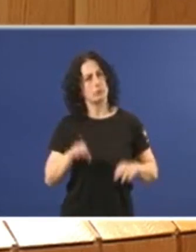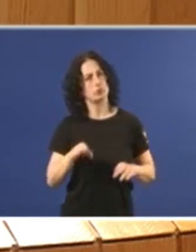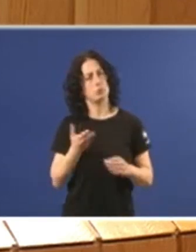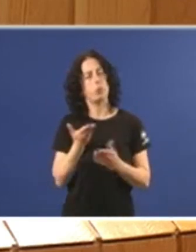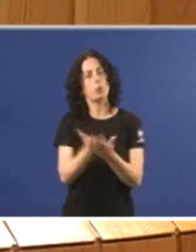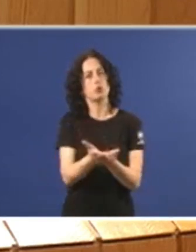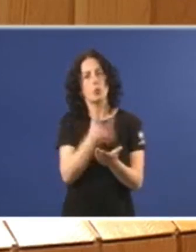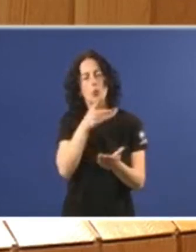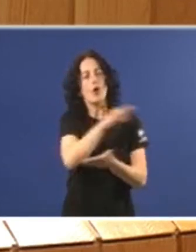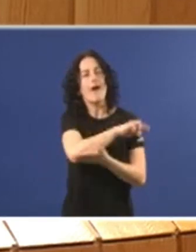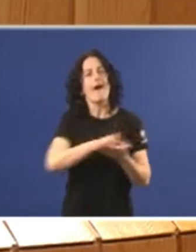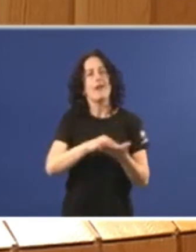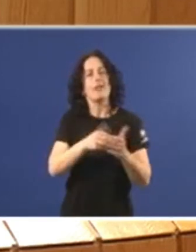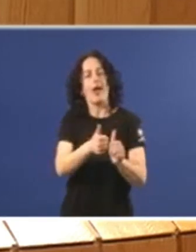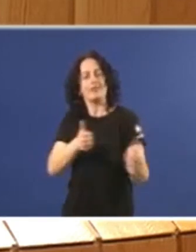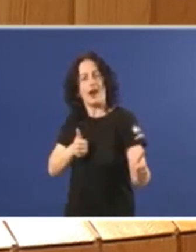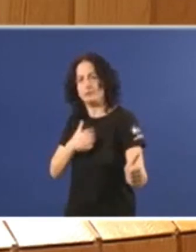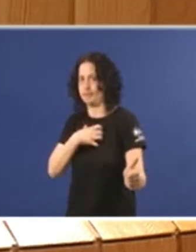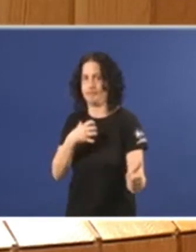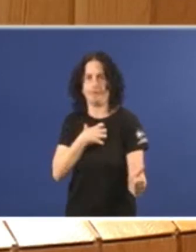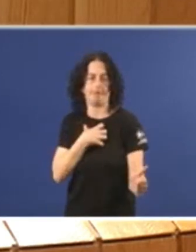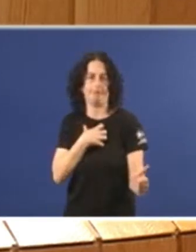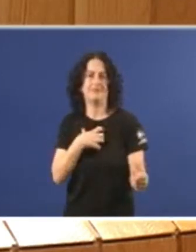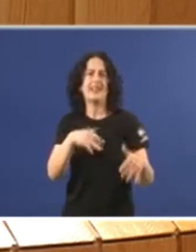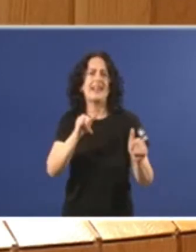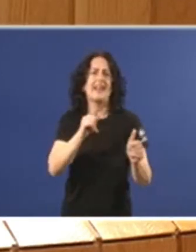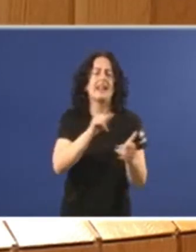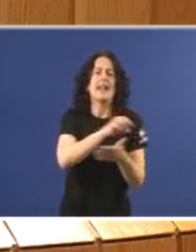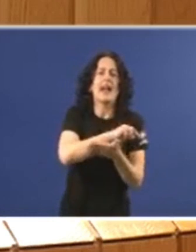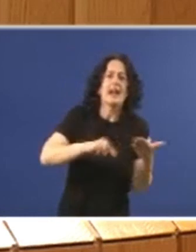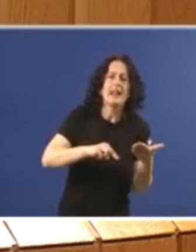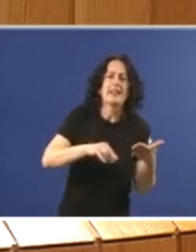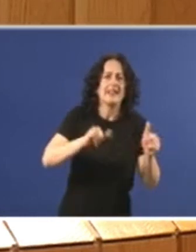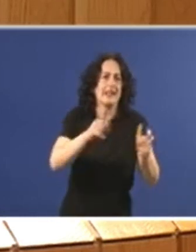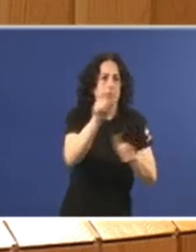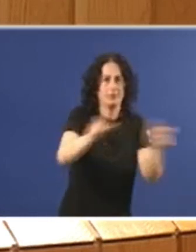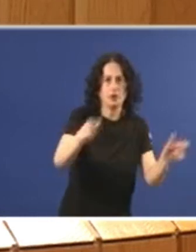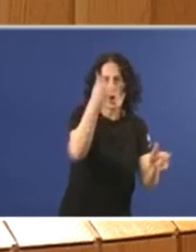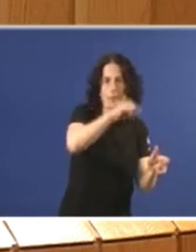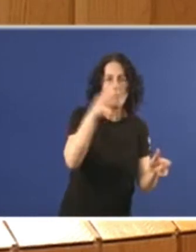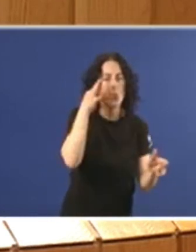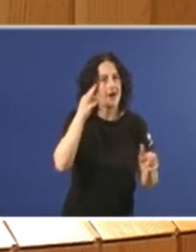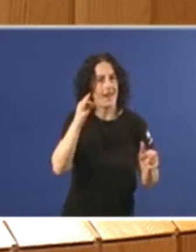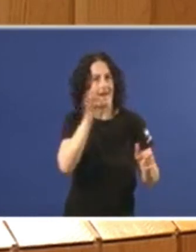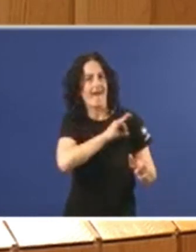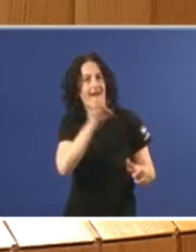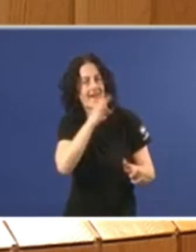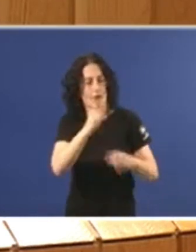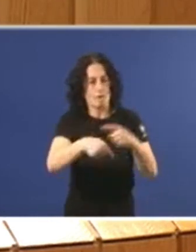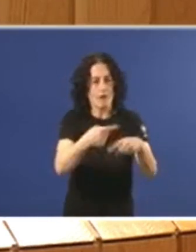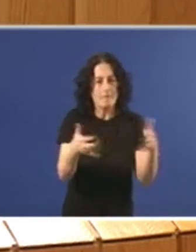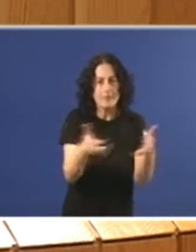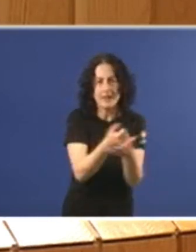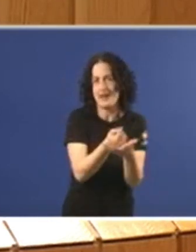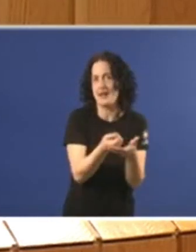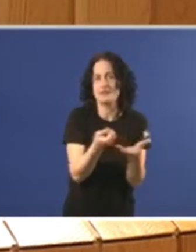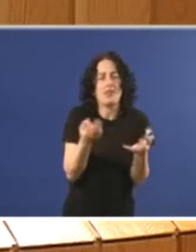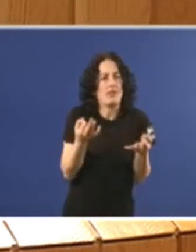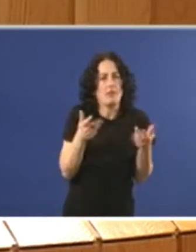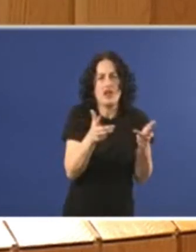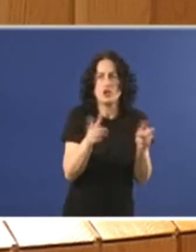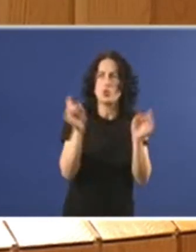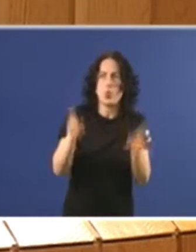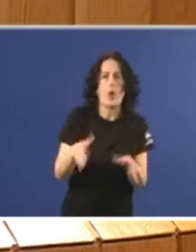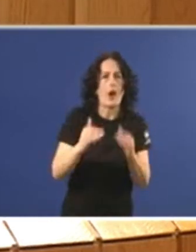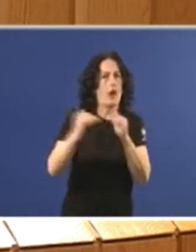que Galicia non pode quedar atrás, nin Galicia, nin as galegas, nin os galegos. As familias queremos ter os mesmos dereitos que en outros lugares, non?